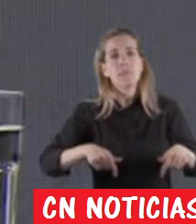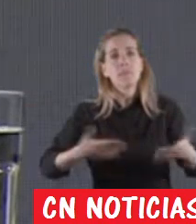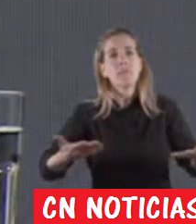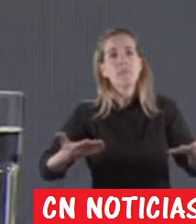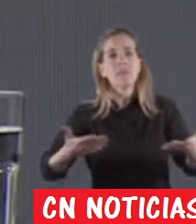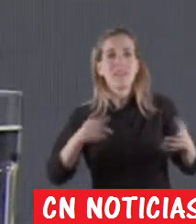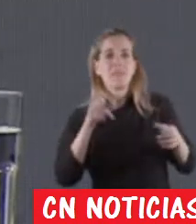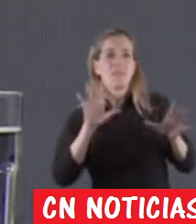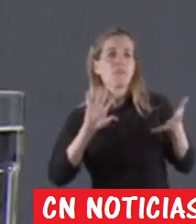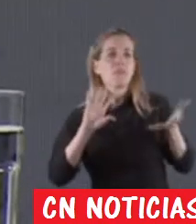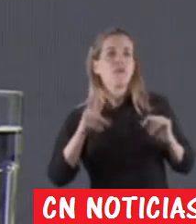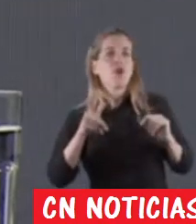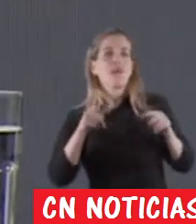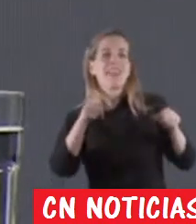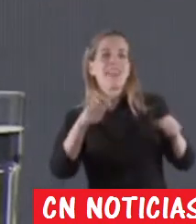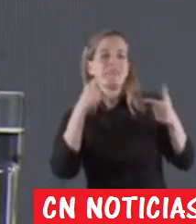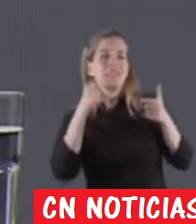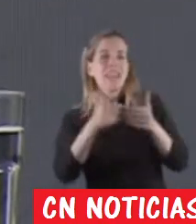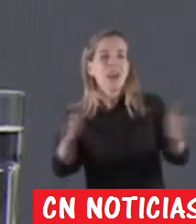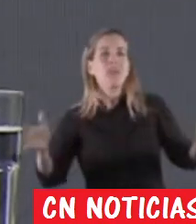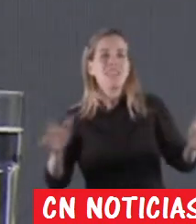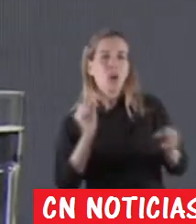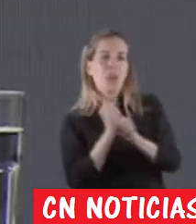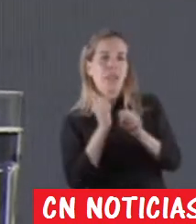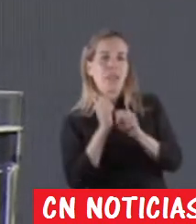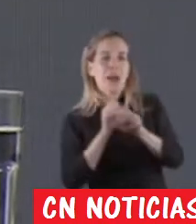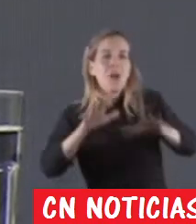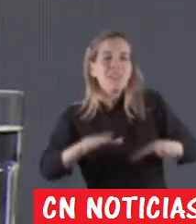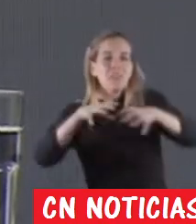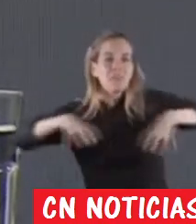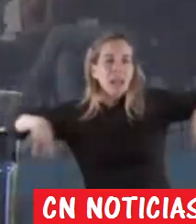este modelo que estamos presentando, donde el Estado está muy presente.